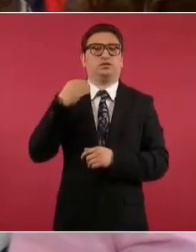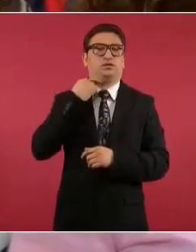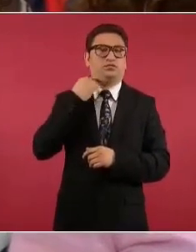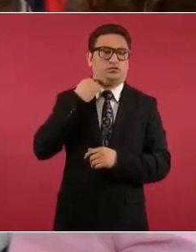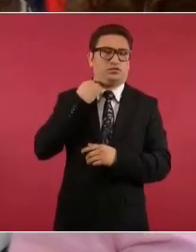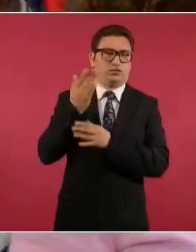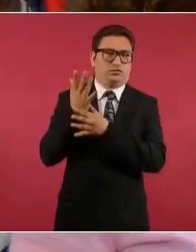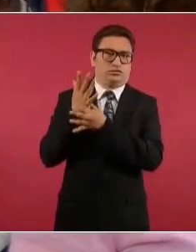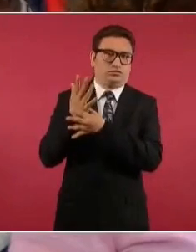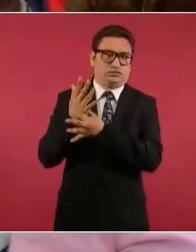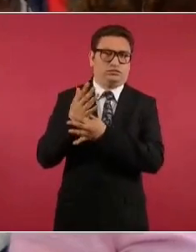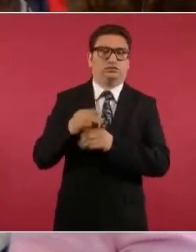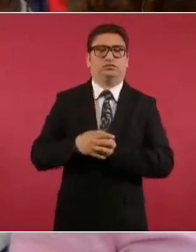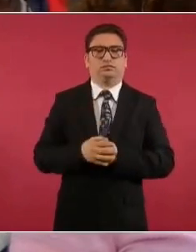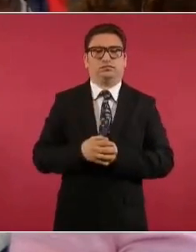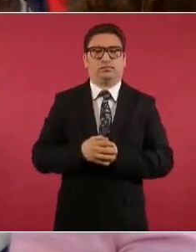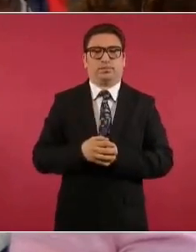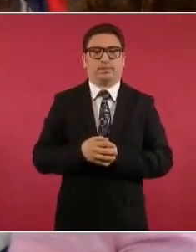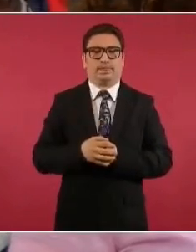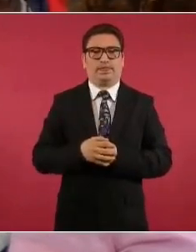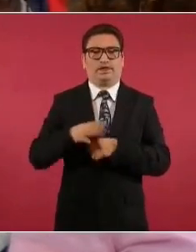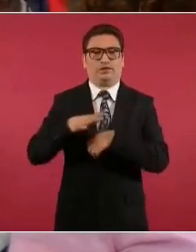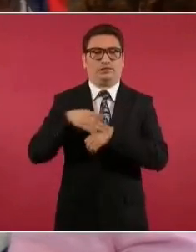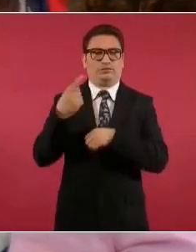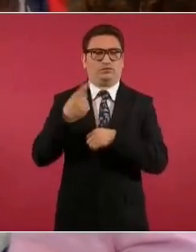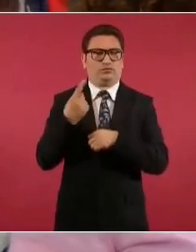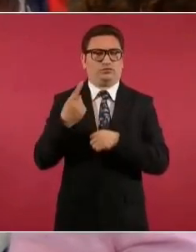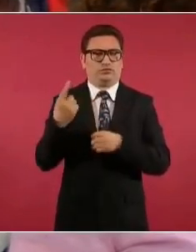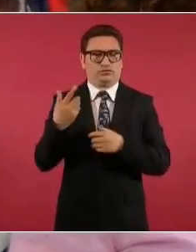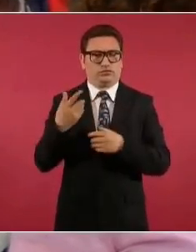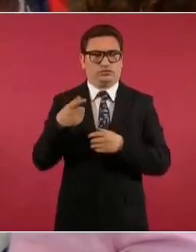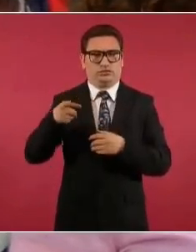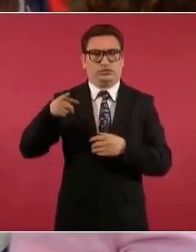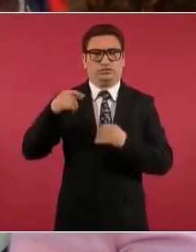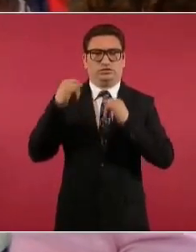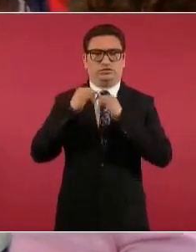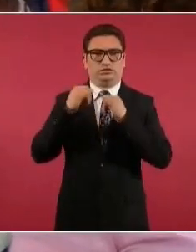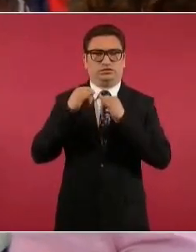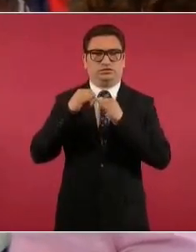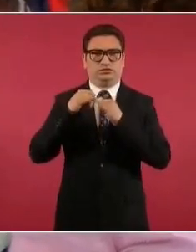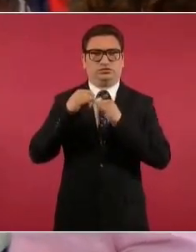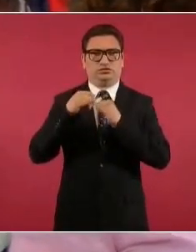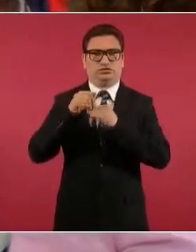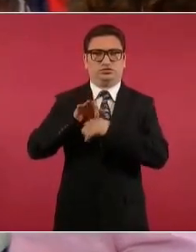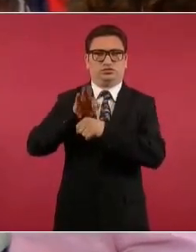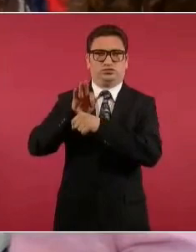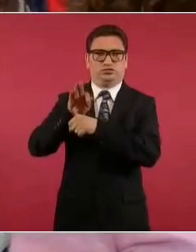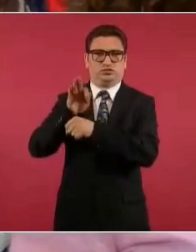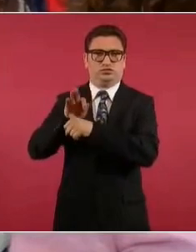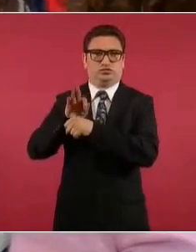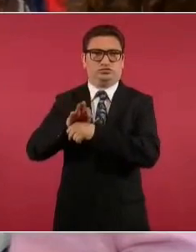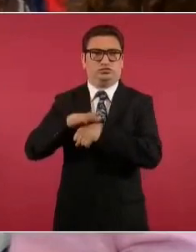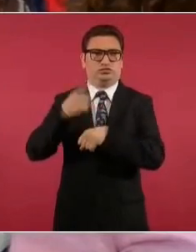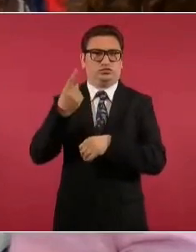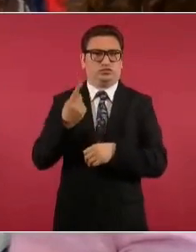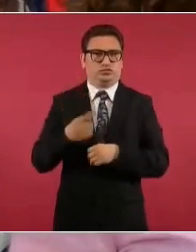Vidulfo Rosales, dice, ¿por qué la institución es la que los está defendiendo?